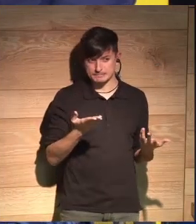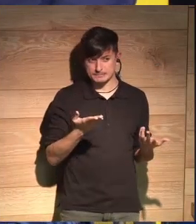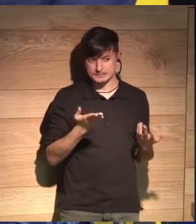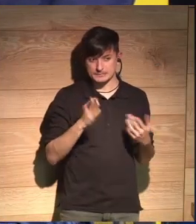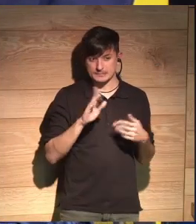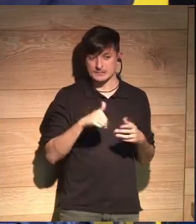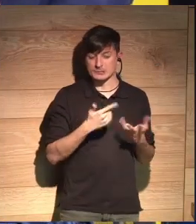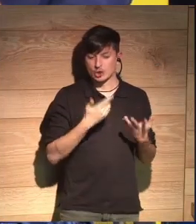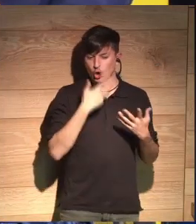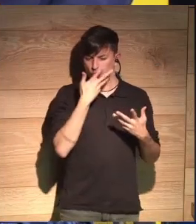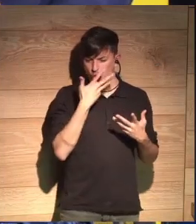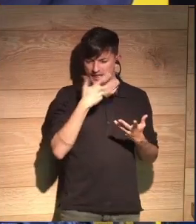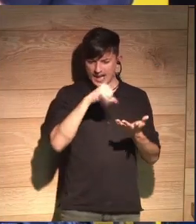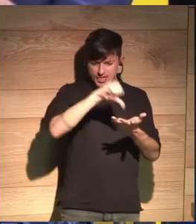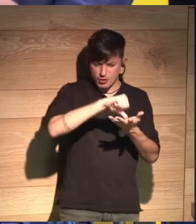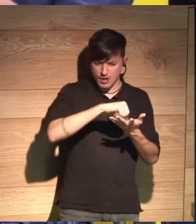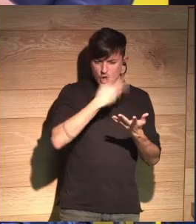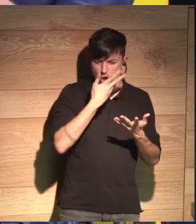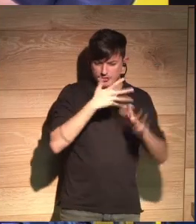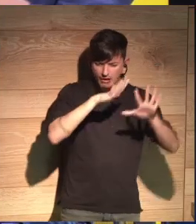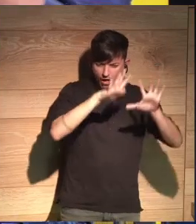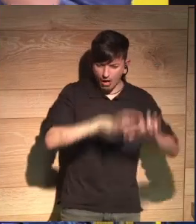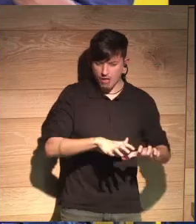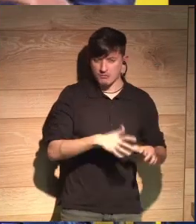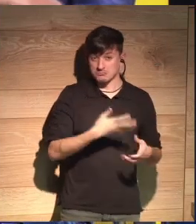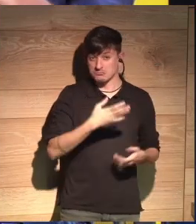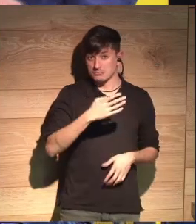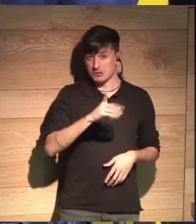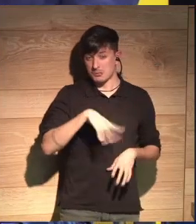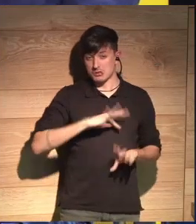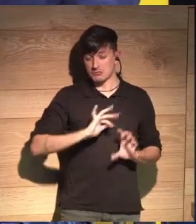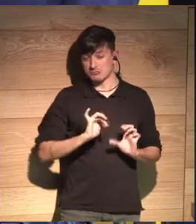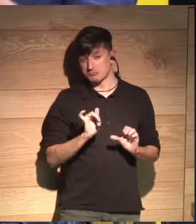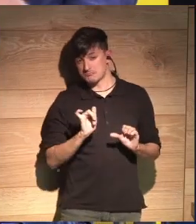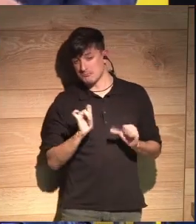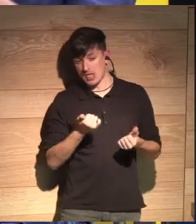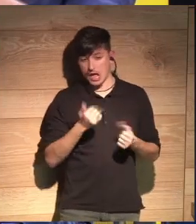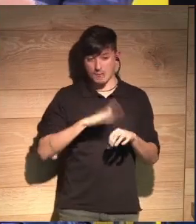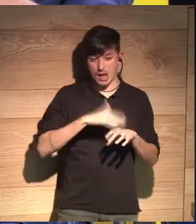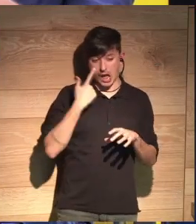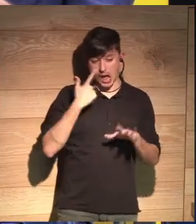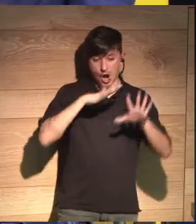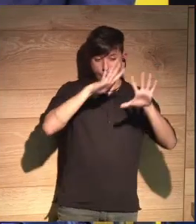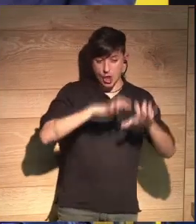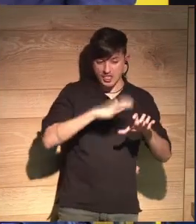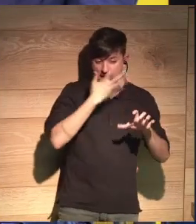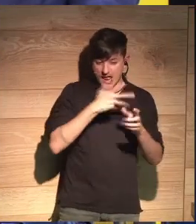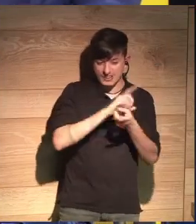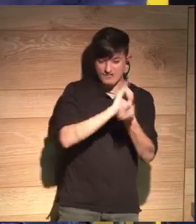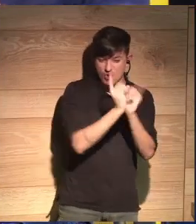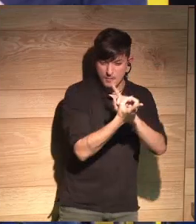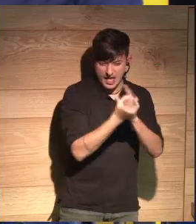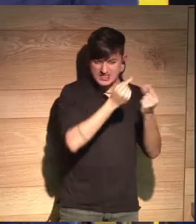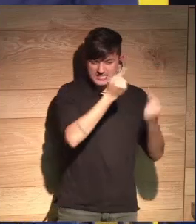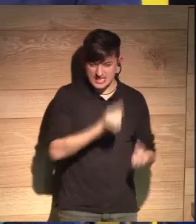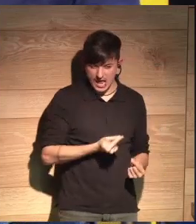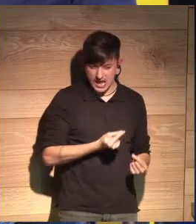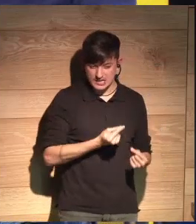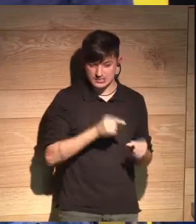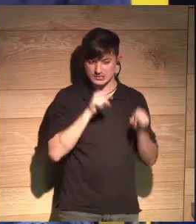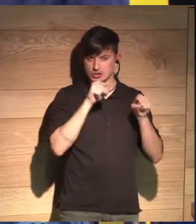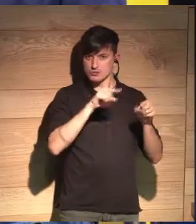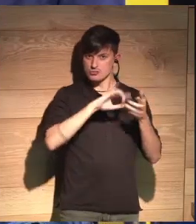de la ciudad y de eso podemos empezar para bueno para para conocerla para transformarla para diseñarla y eso es